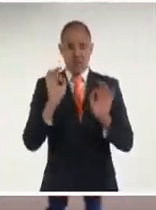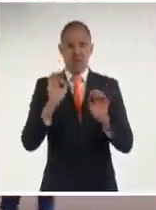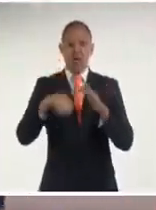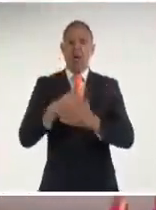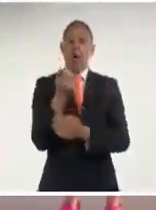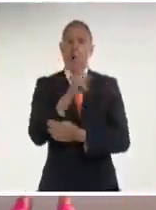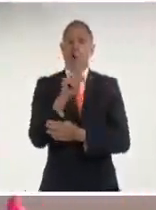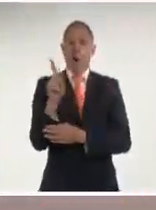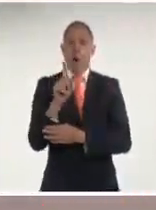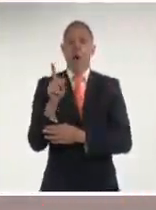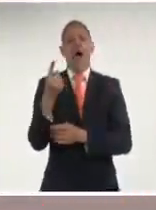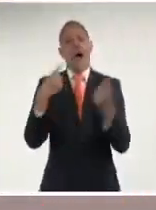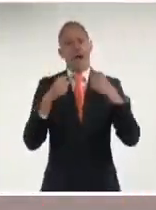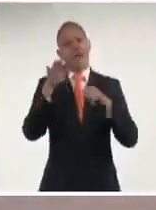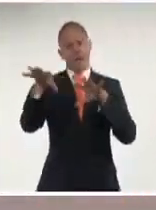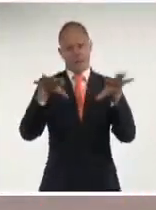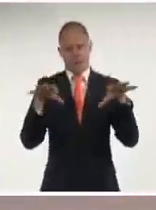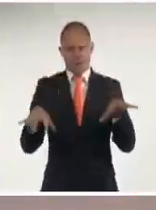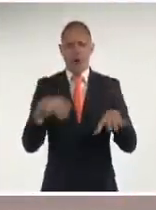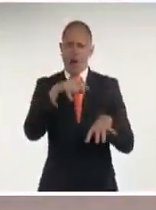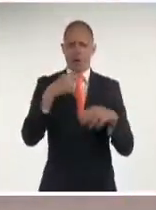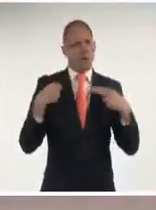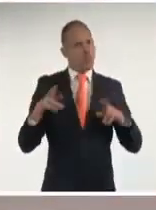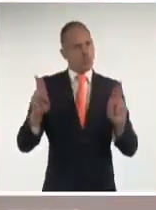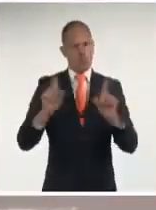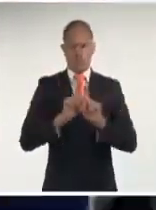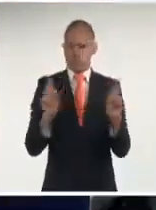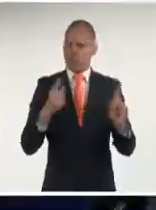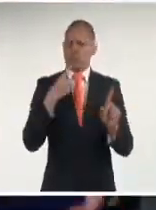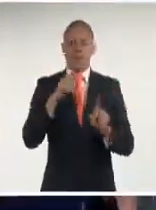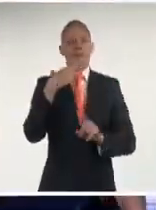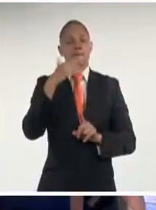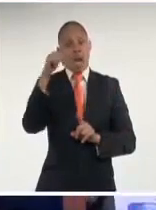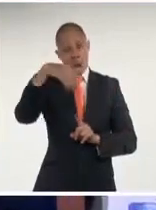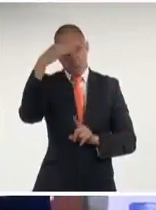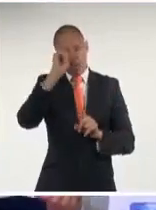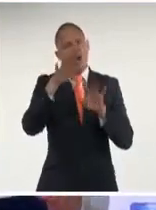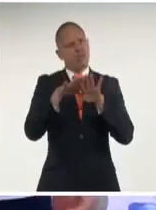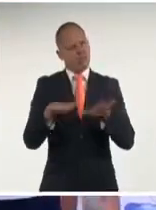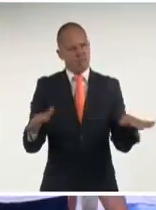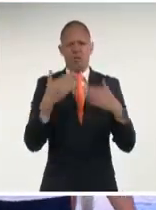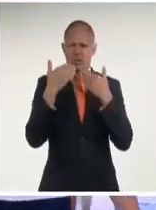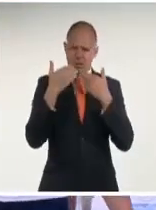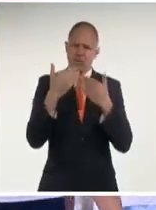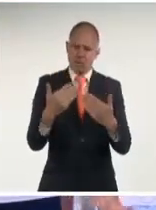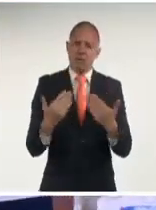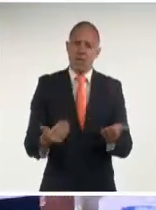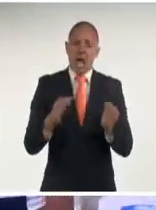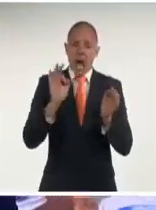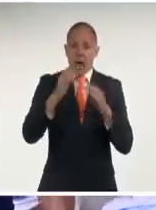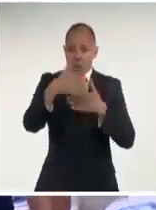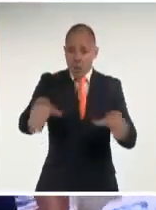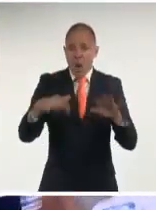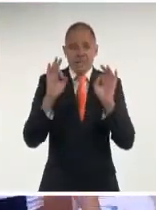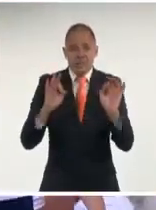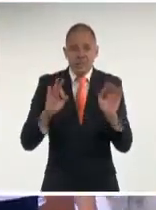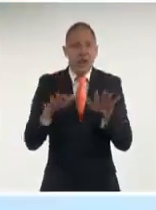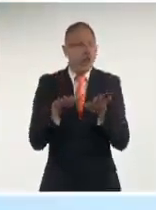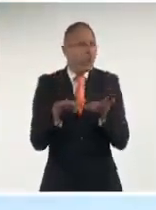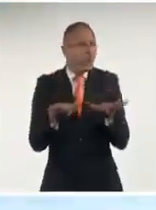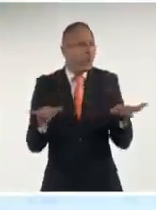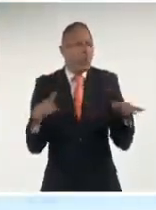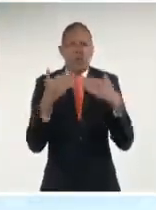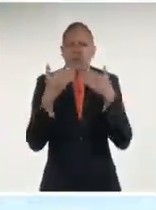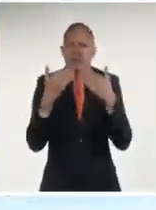en varias ciudades cubanas y abogaron por mantener la tranquilidad que siempre caracterizó las calles de la isla y el cese del